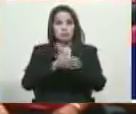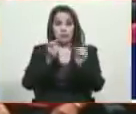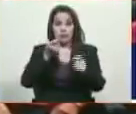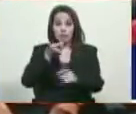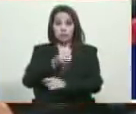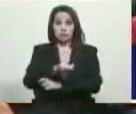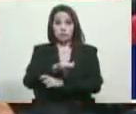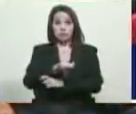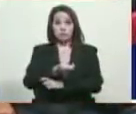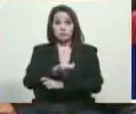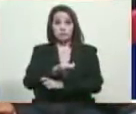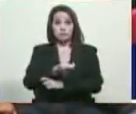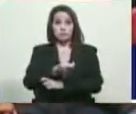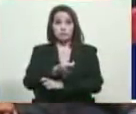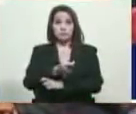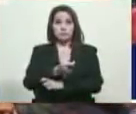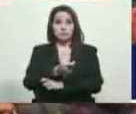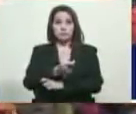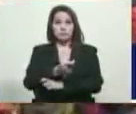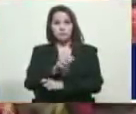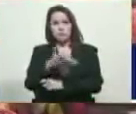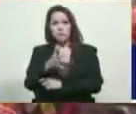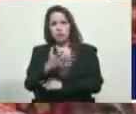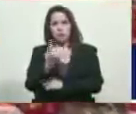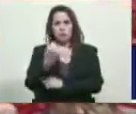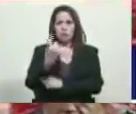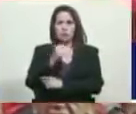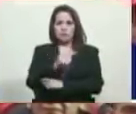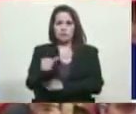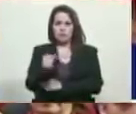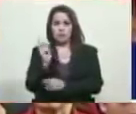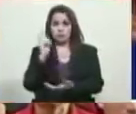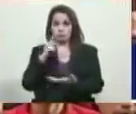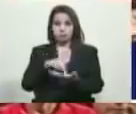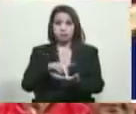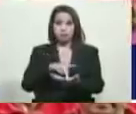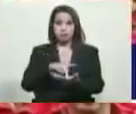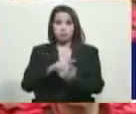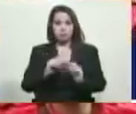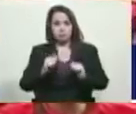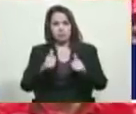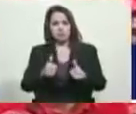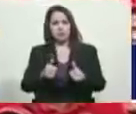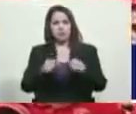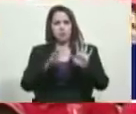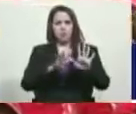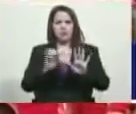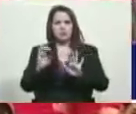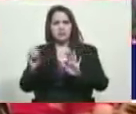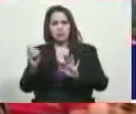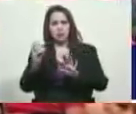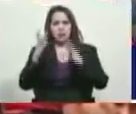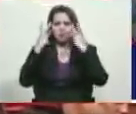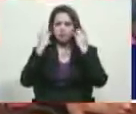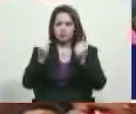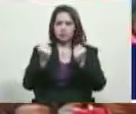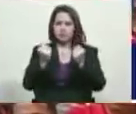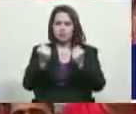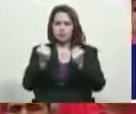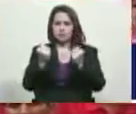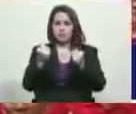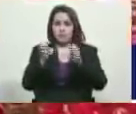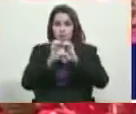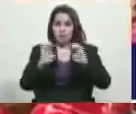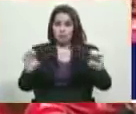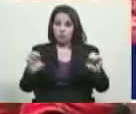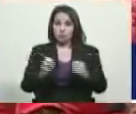graduación, hace apenas una semana estuvimos aquí egresando 900 profesionales de la